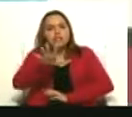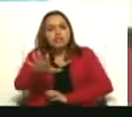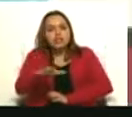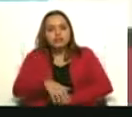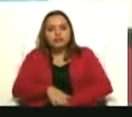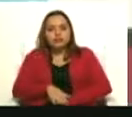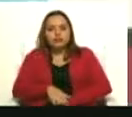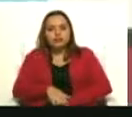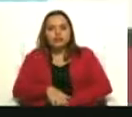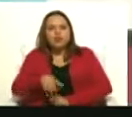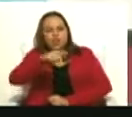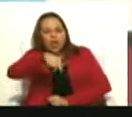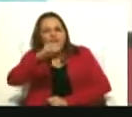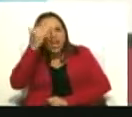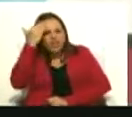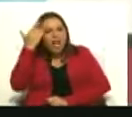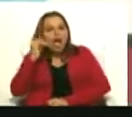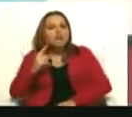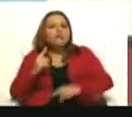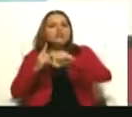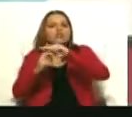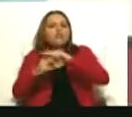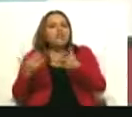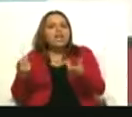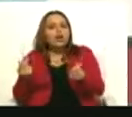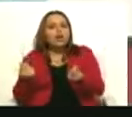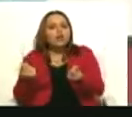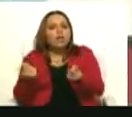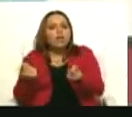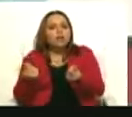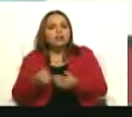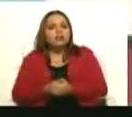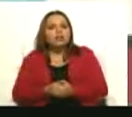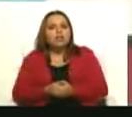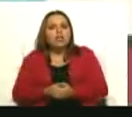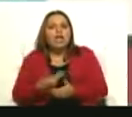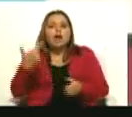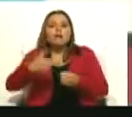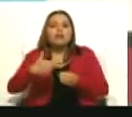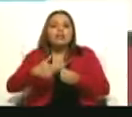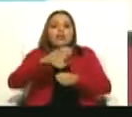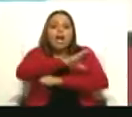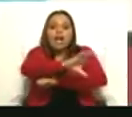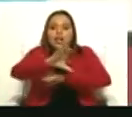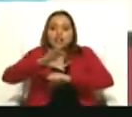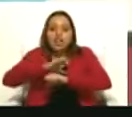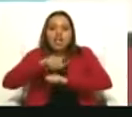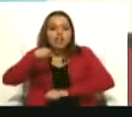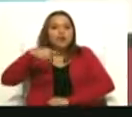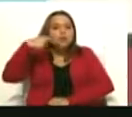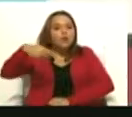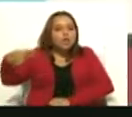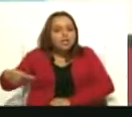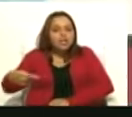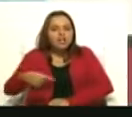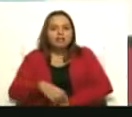2015. ¿Y ustedes saben qué se impactó positivamente en la economía de Guyana? Petrocaribe, en una política, un